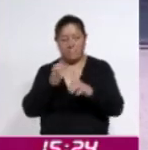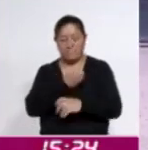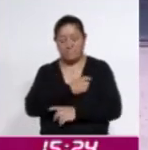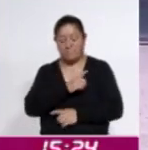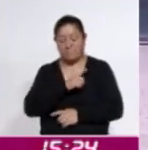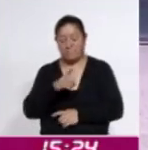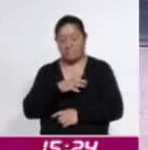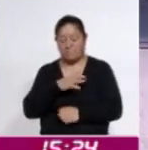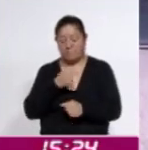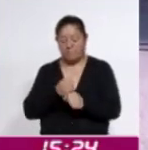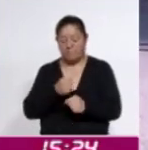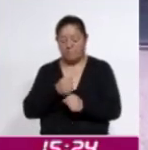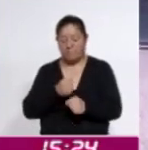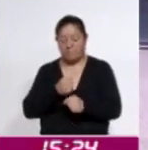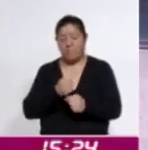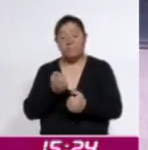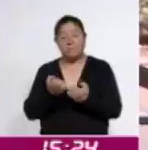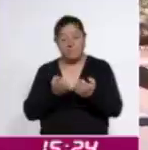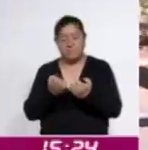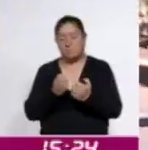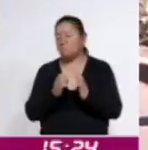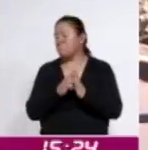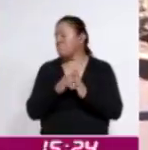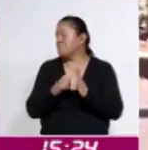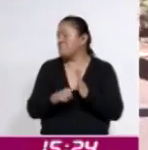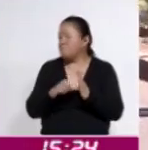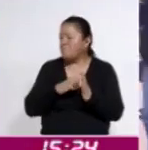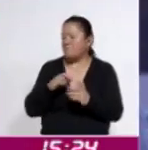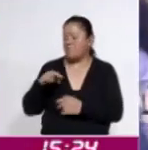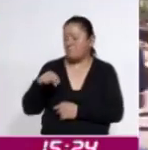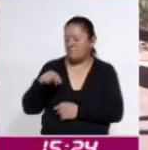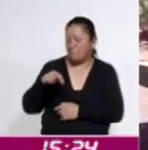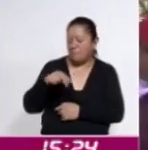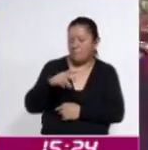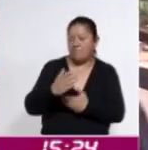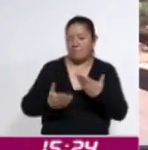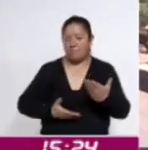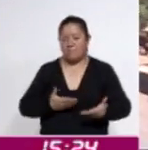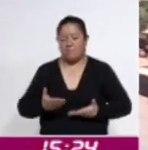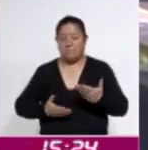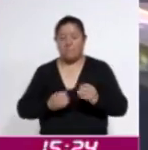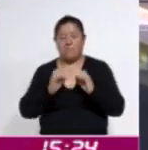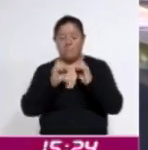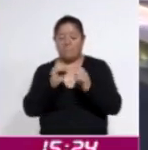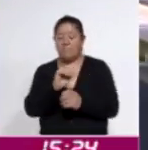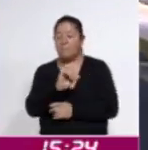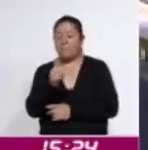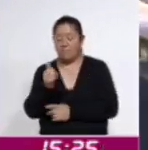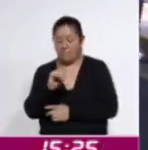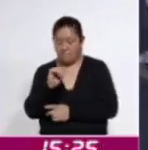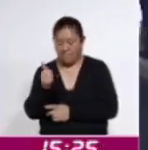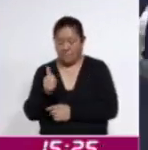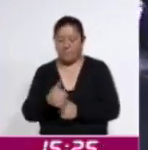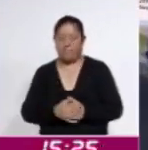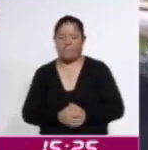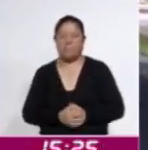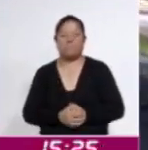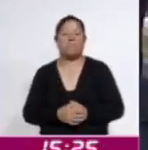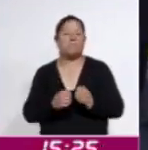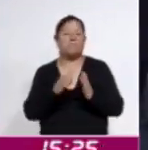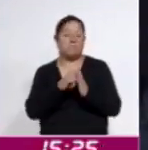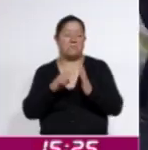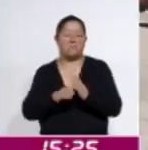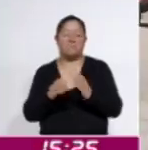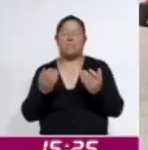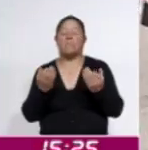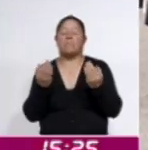del ejercicio, como caminar, bailar o practicar otras disciplinas como el tai chi o la